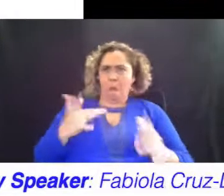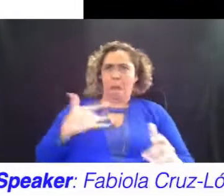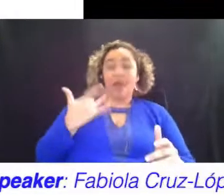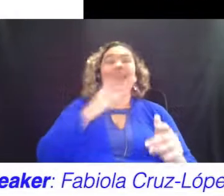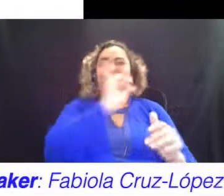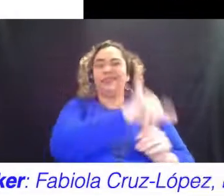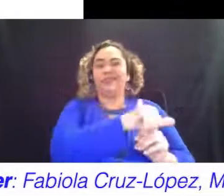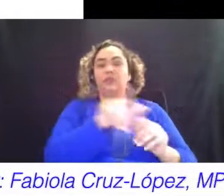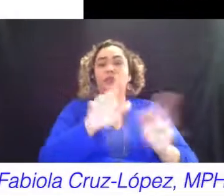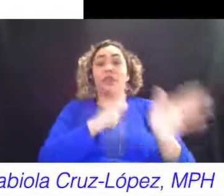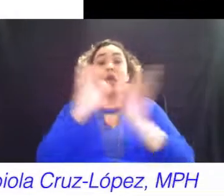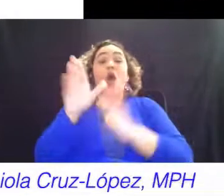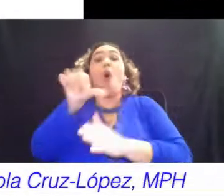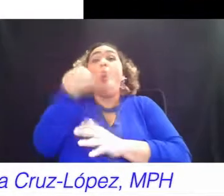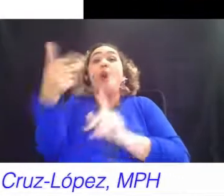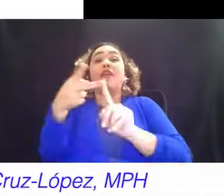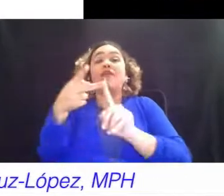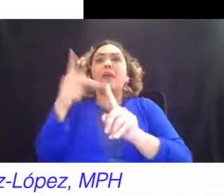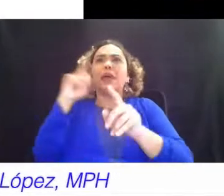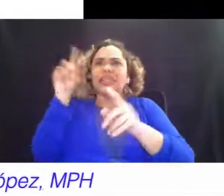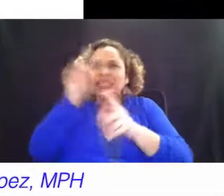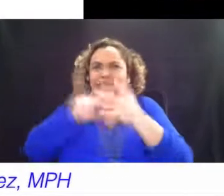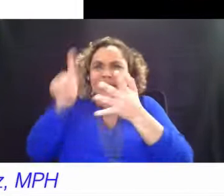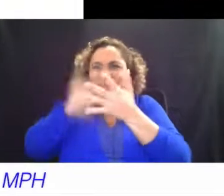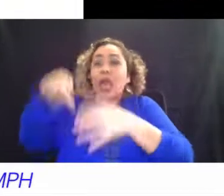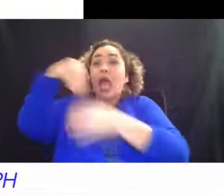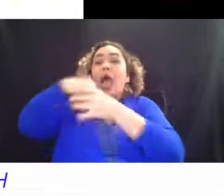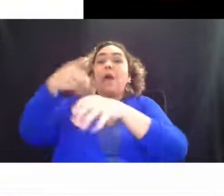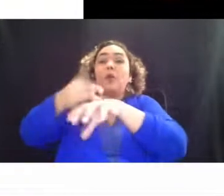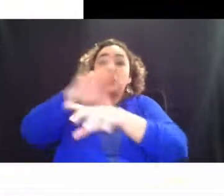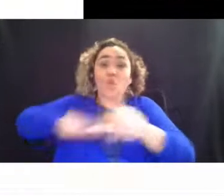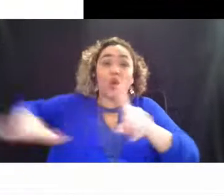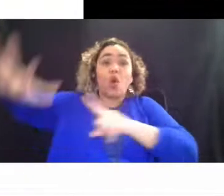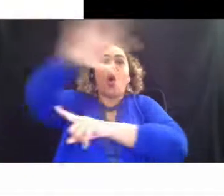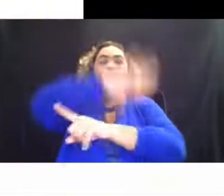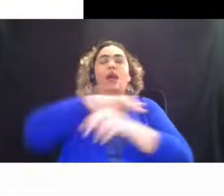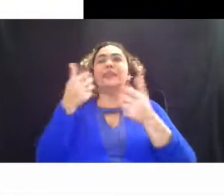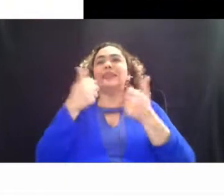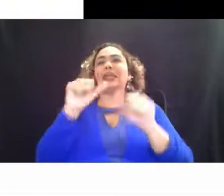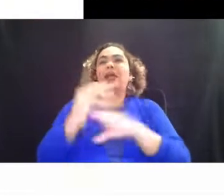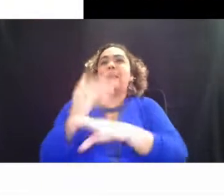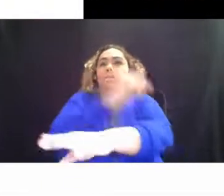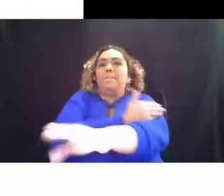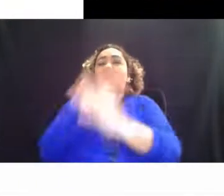a nivel de Puerto Rico para mejorar la cobertura que hemos tenido en los